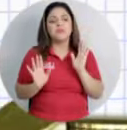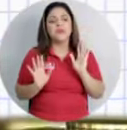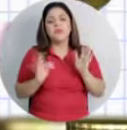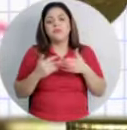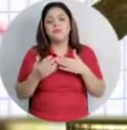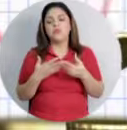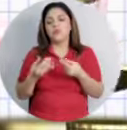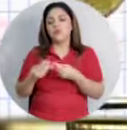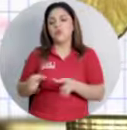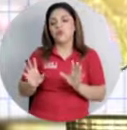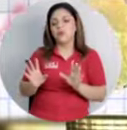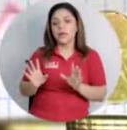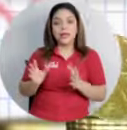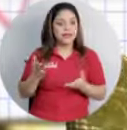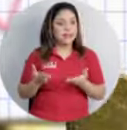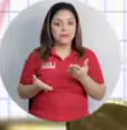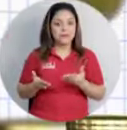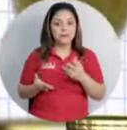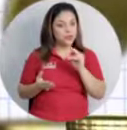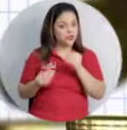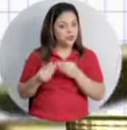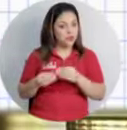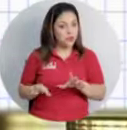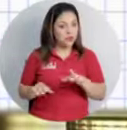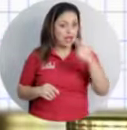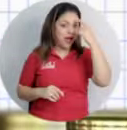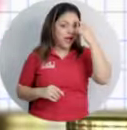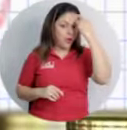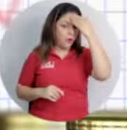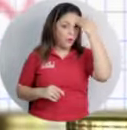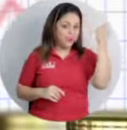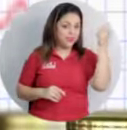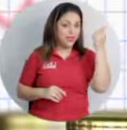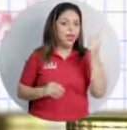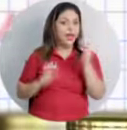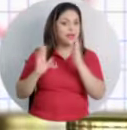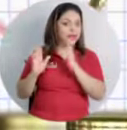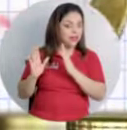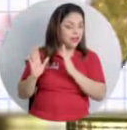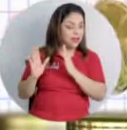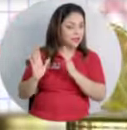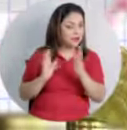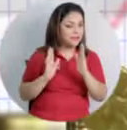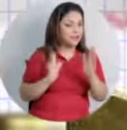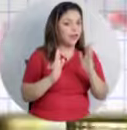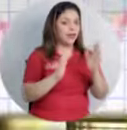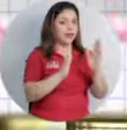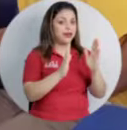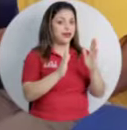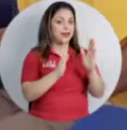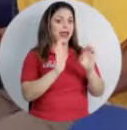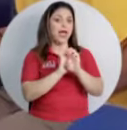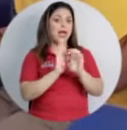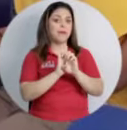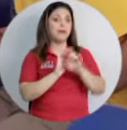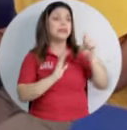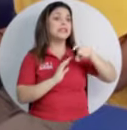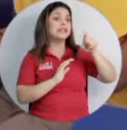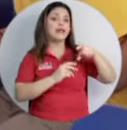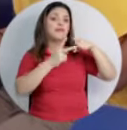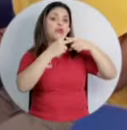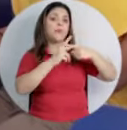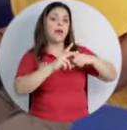gustillos. Y bueno, la verdad es que me está sobrando, pero tal vez no está sobrando, pero tal vez está olvidando que había planificado que iba a reparar una canoa